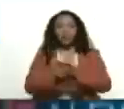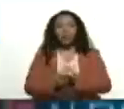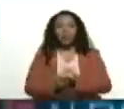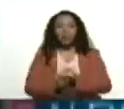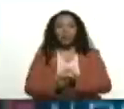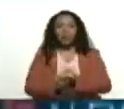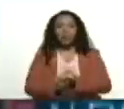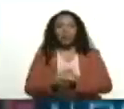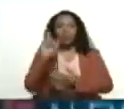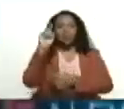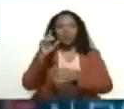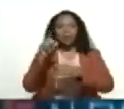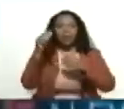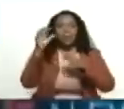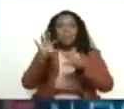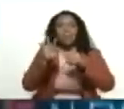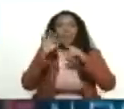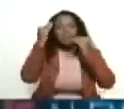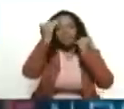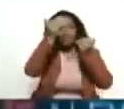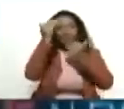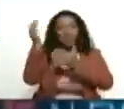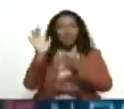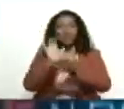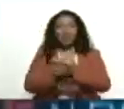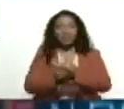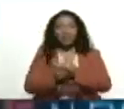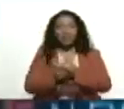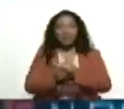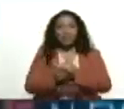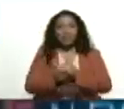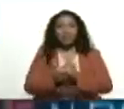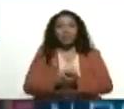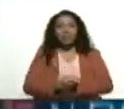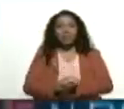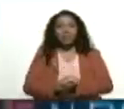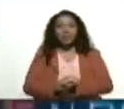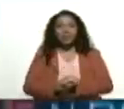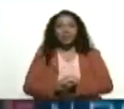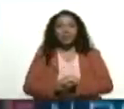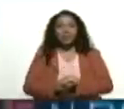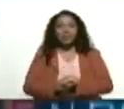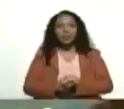un saludo especial a los compañeros de Buena Fe y a todo su equipo.